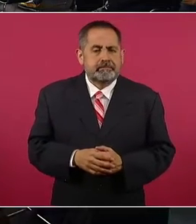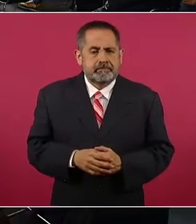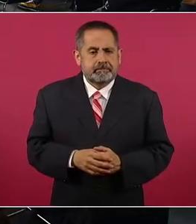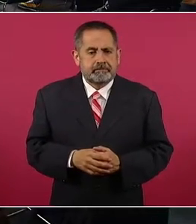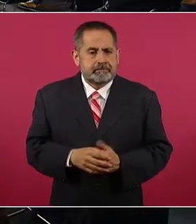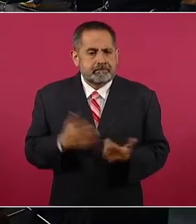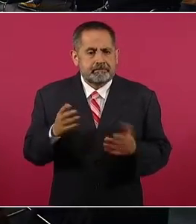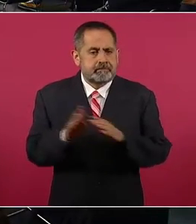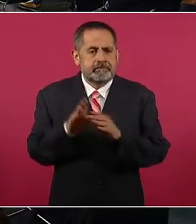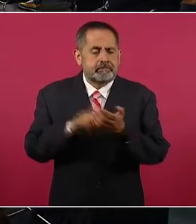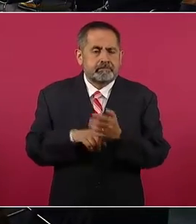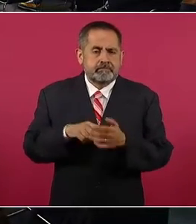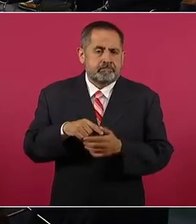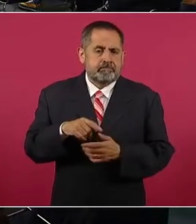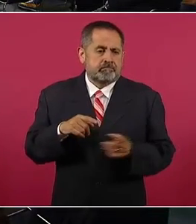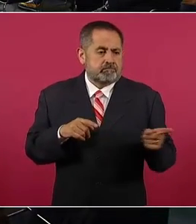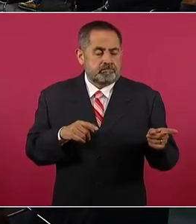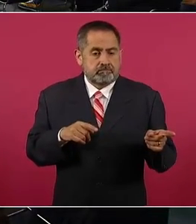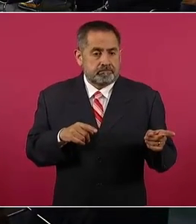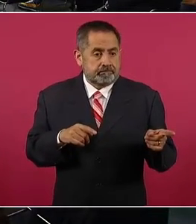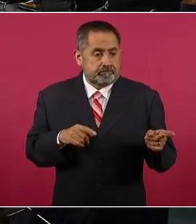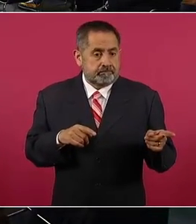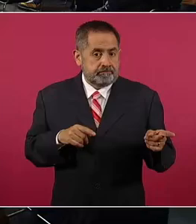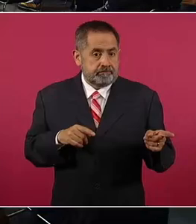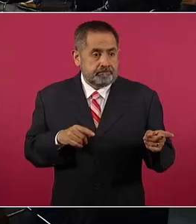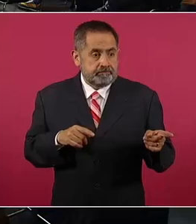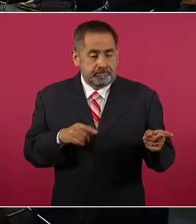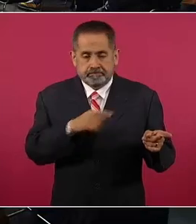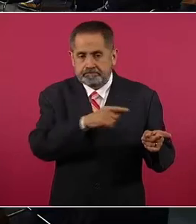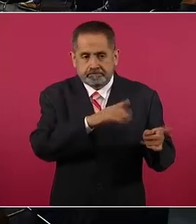en su gobierno se han dado